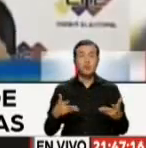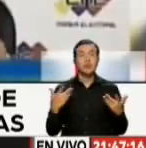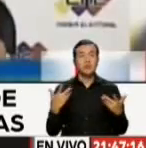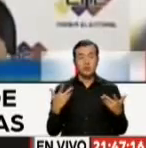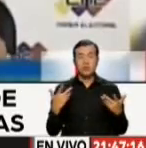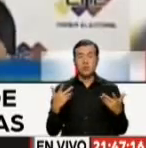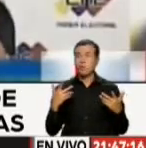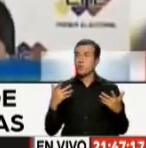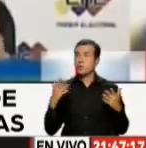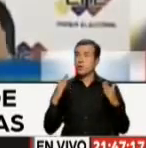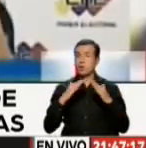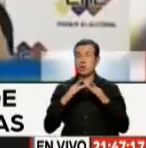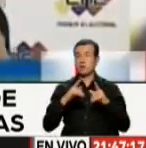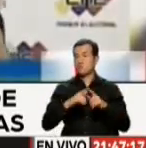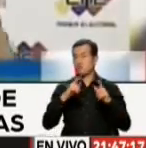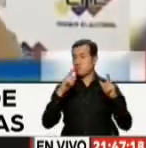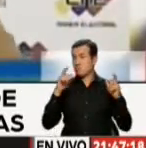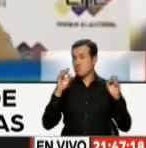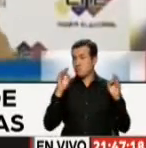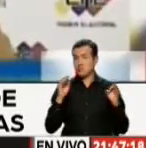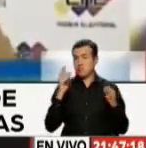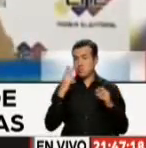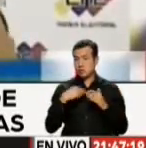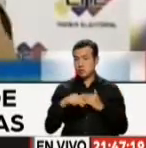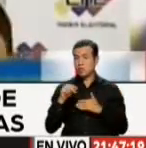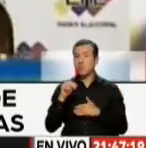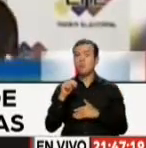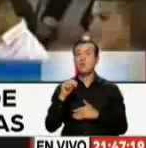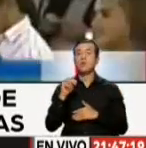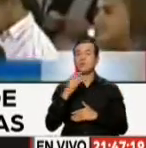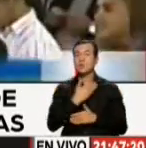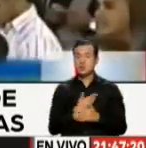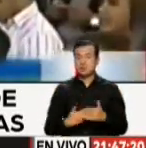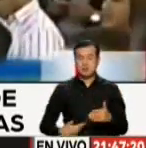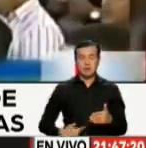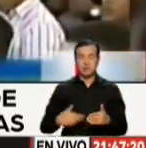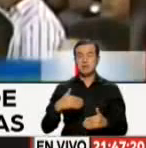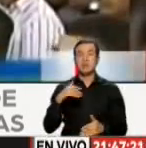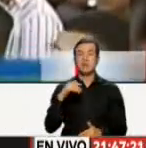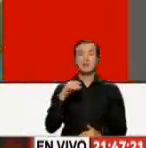una mansión del presunto testaferro de los hijastros del presidente Nicolás Maduro.